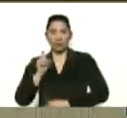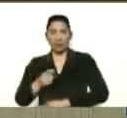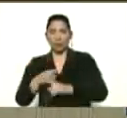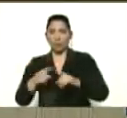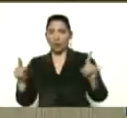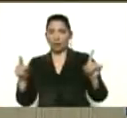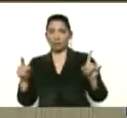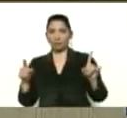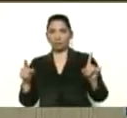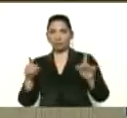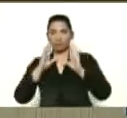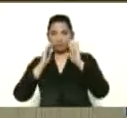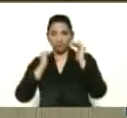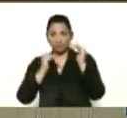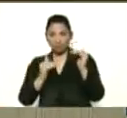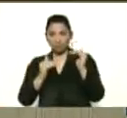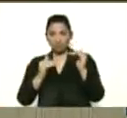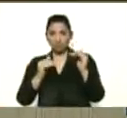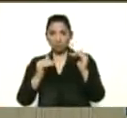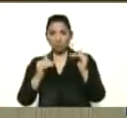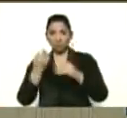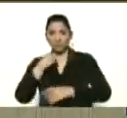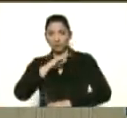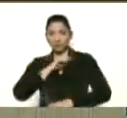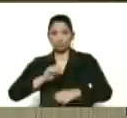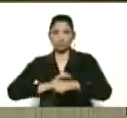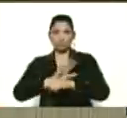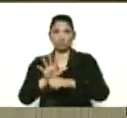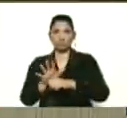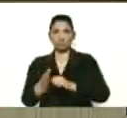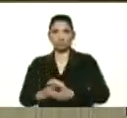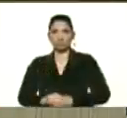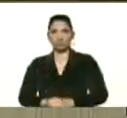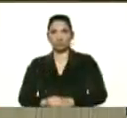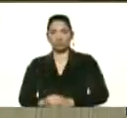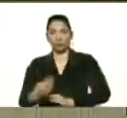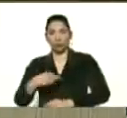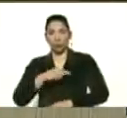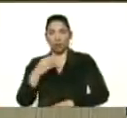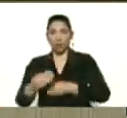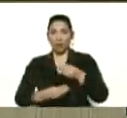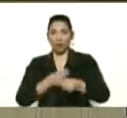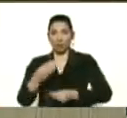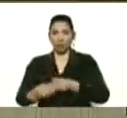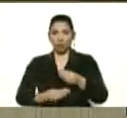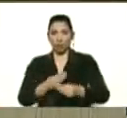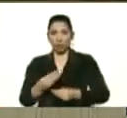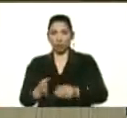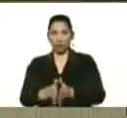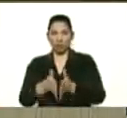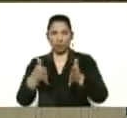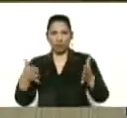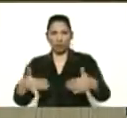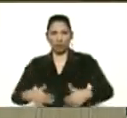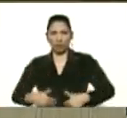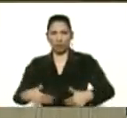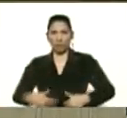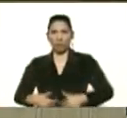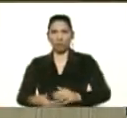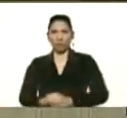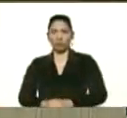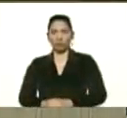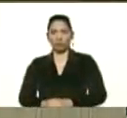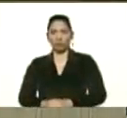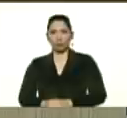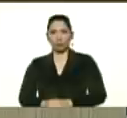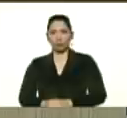para atender la pandemia por COVID-19. Lo hemos hecho con inmensos esfuerzos, con una